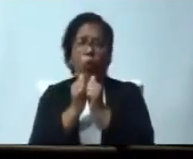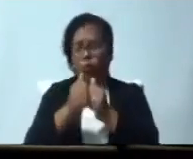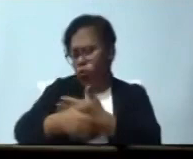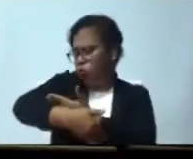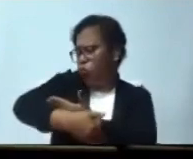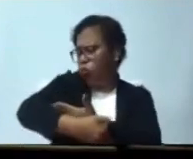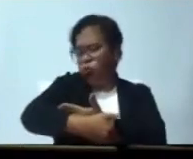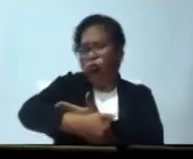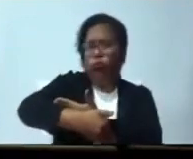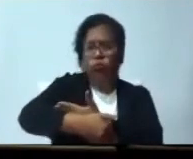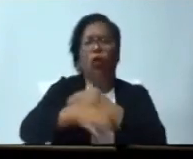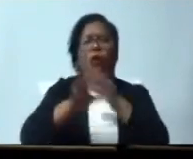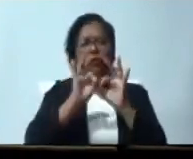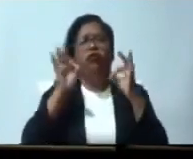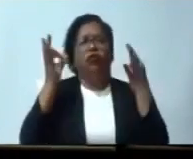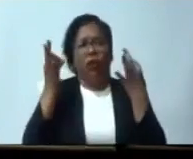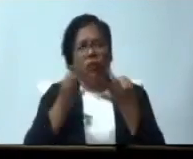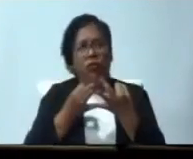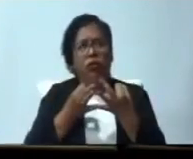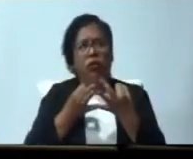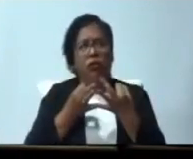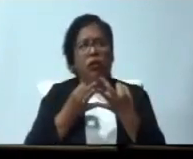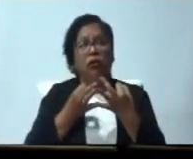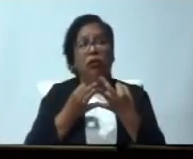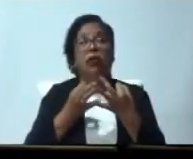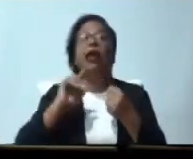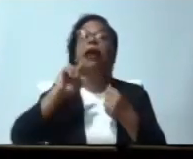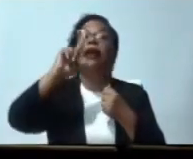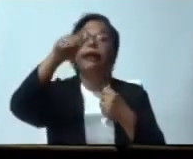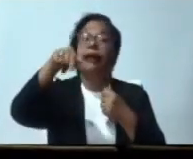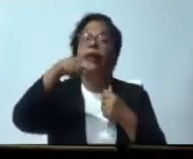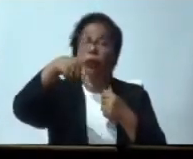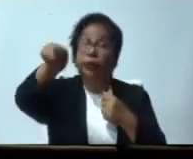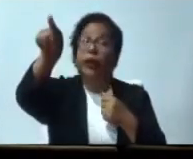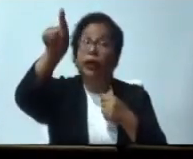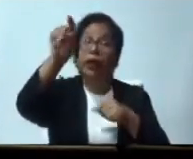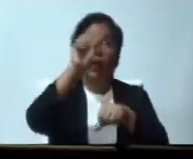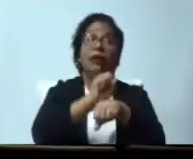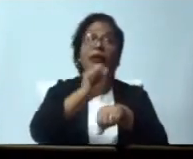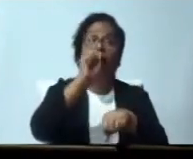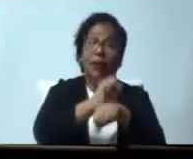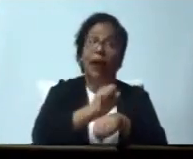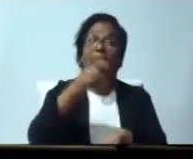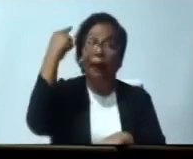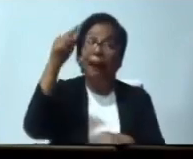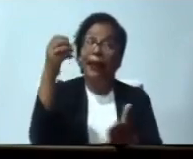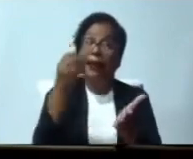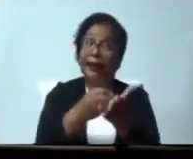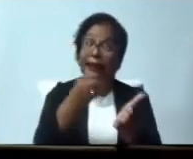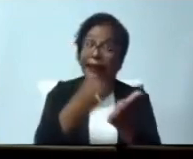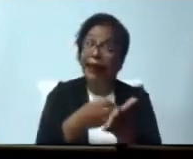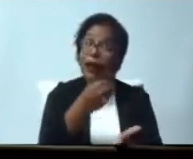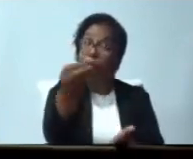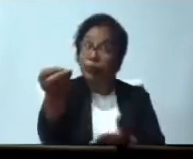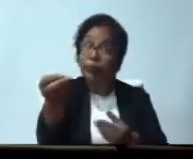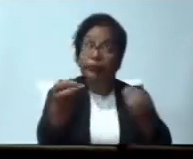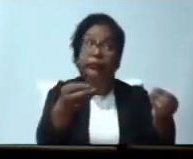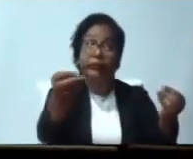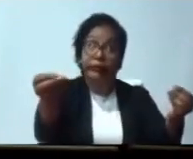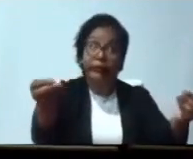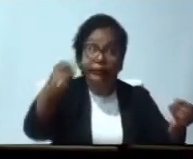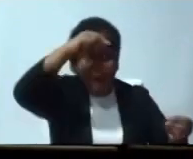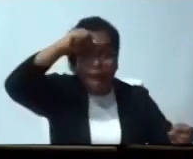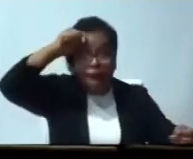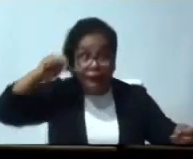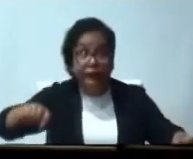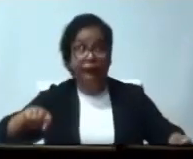luego ir a hacer de lo que usted vive, que es laborar, porque la vida tiene que ser del sudor, vivir al